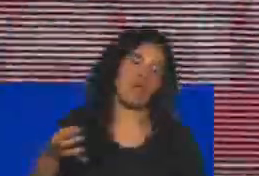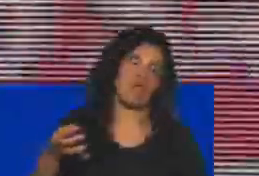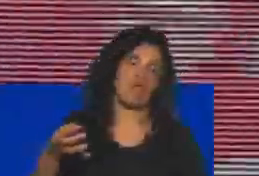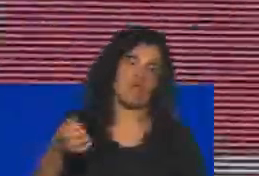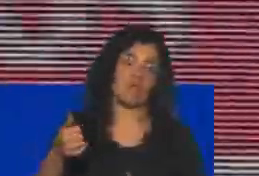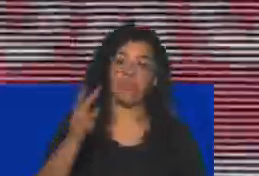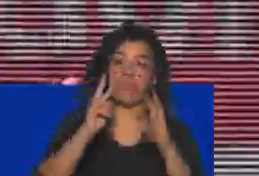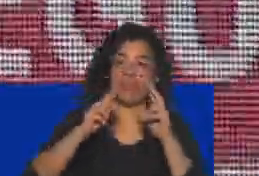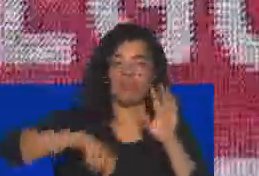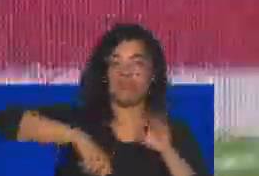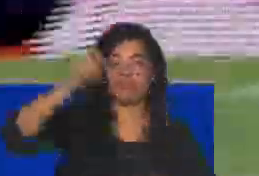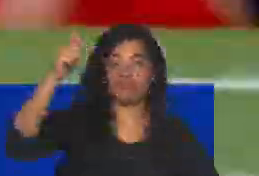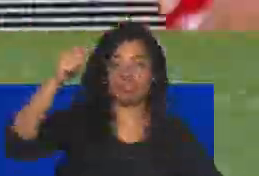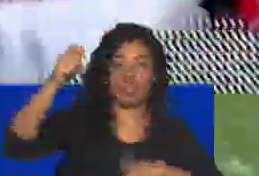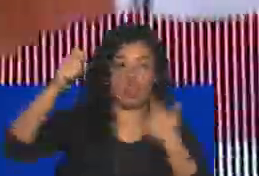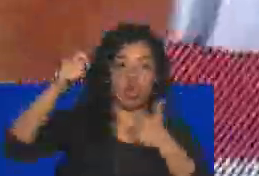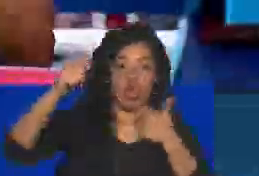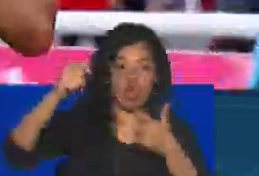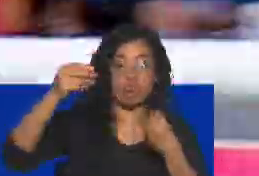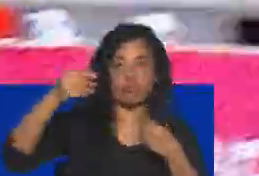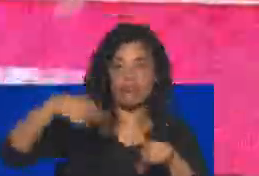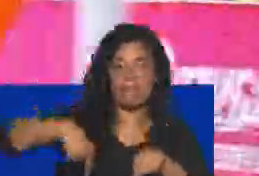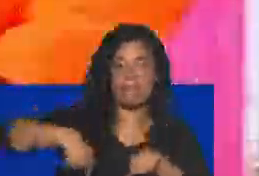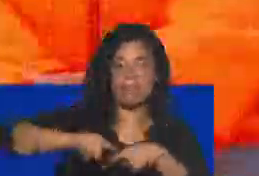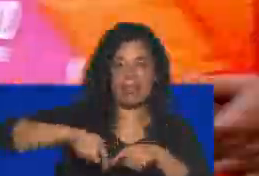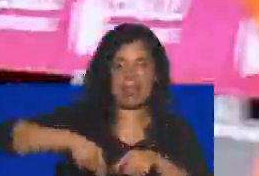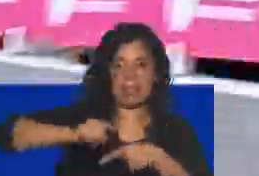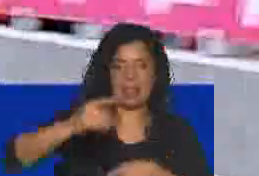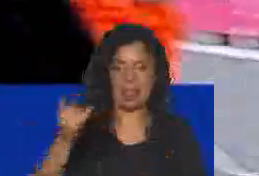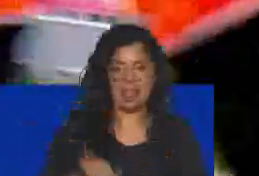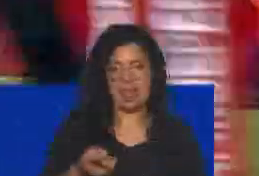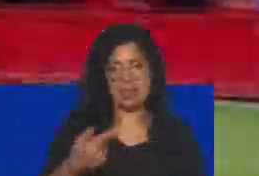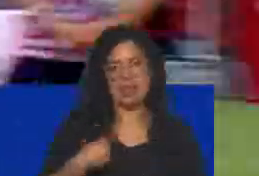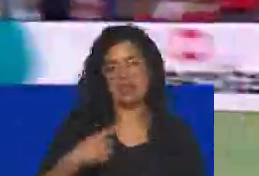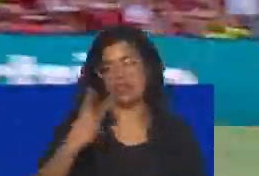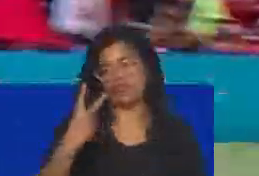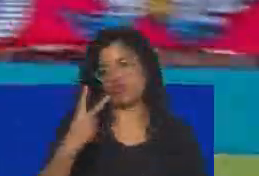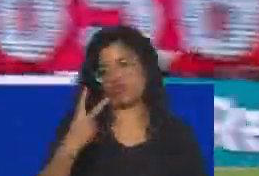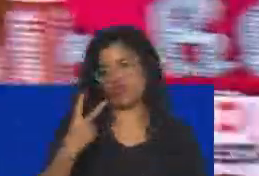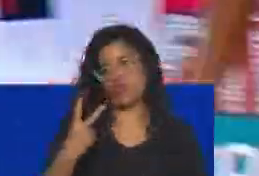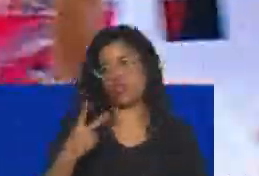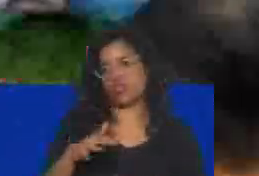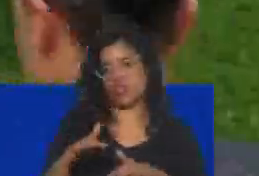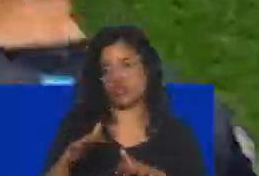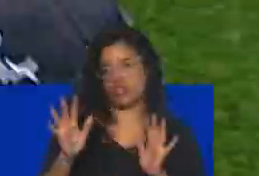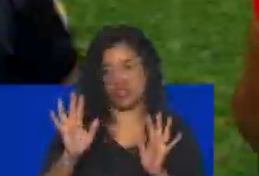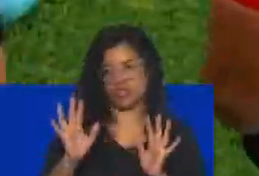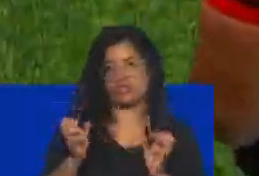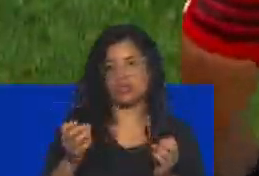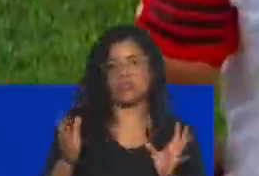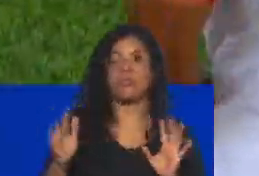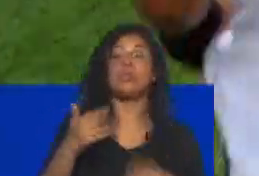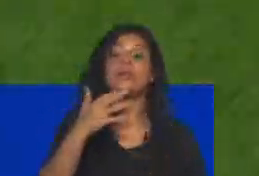Acá la tarjeta roja, es verdad, mirá, hay una patadita en el final, pimba, roja y afuera. Entonces, Ristra, que se quedaba con 10 jugadores,